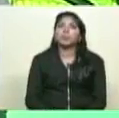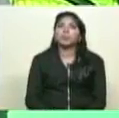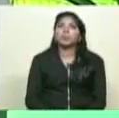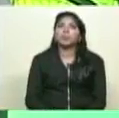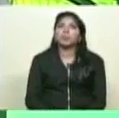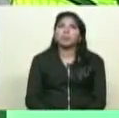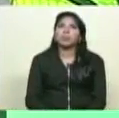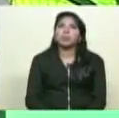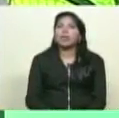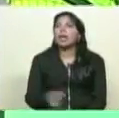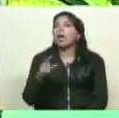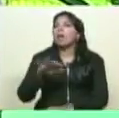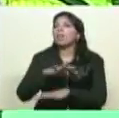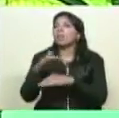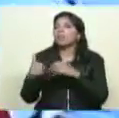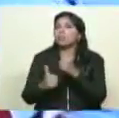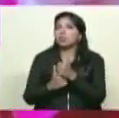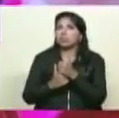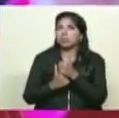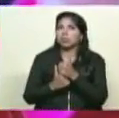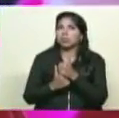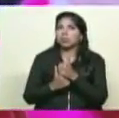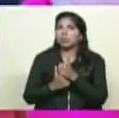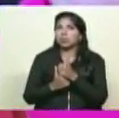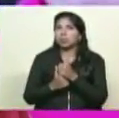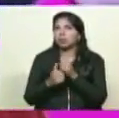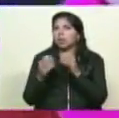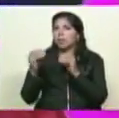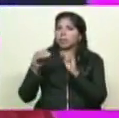Yo eres viceministro, viceministro constituyente.